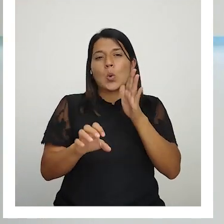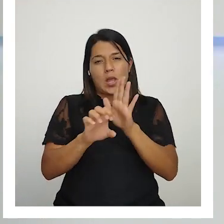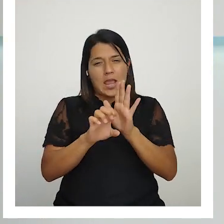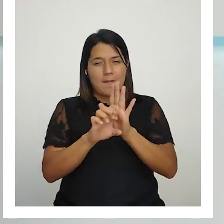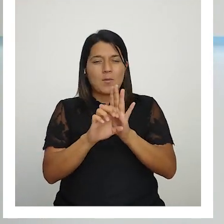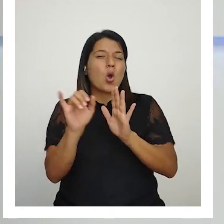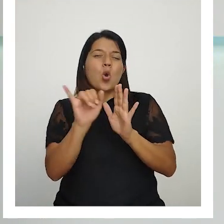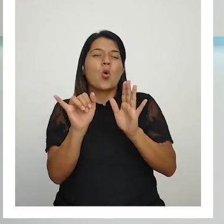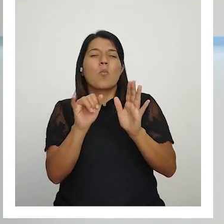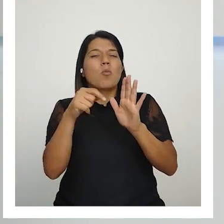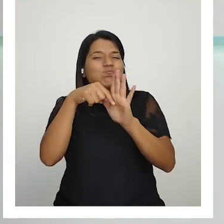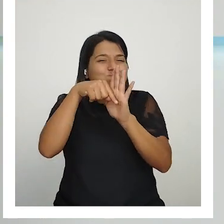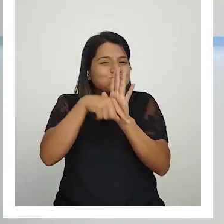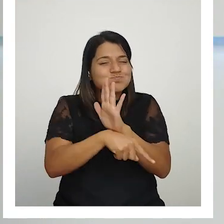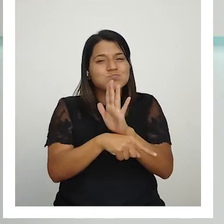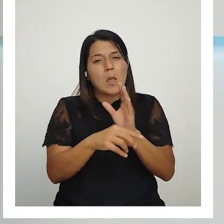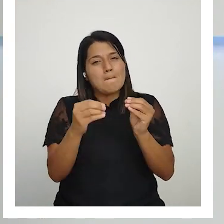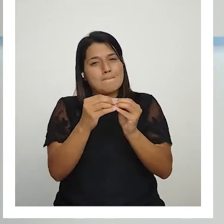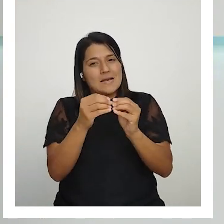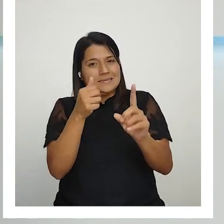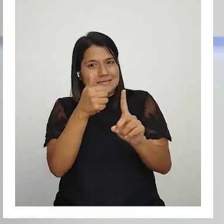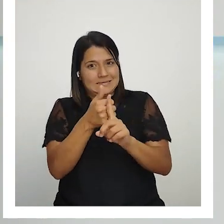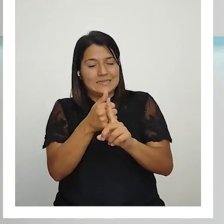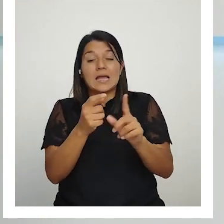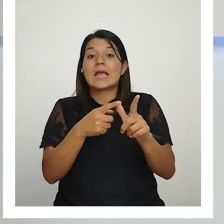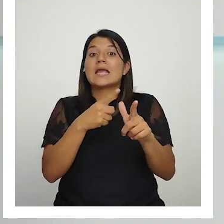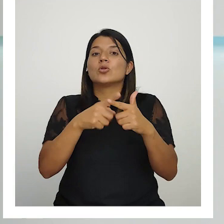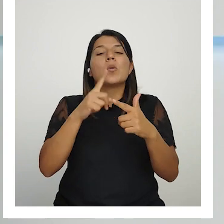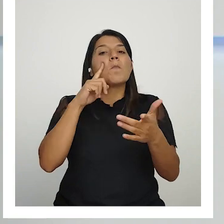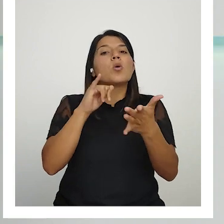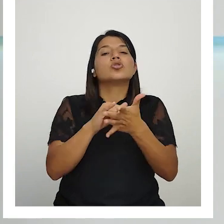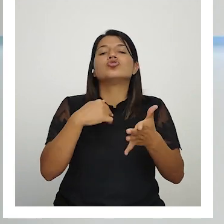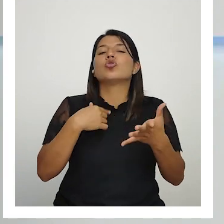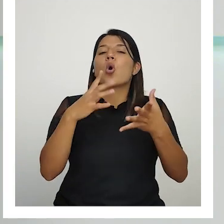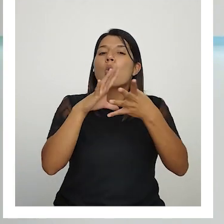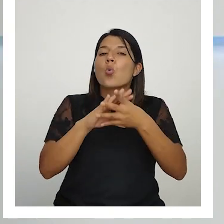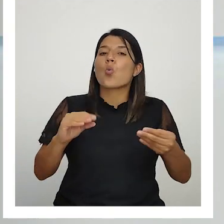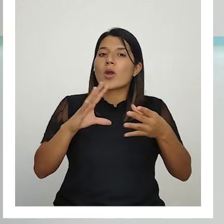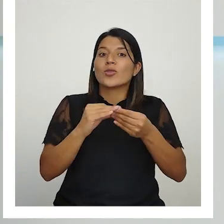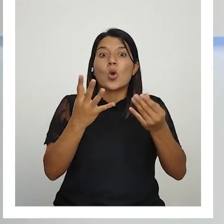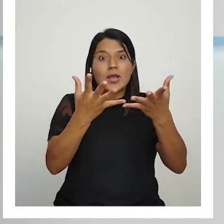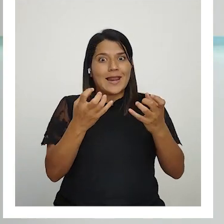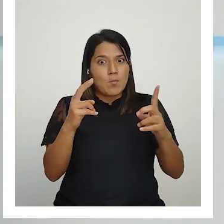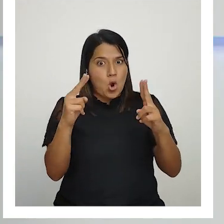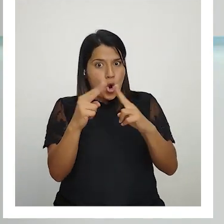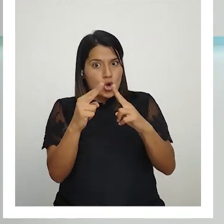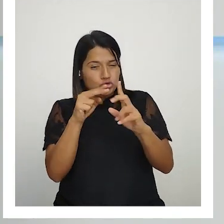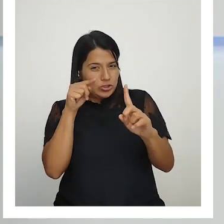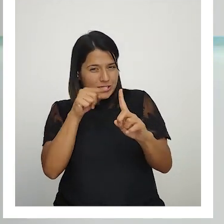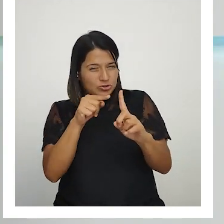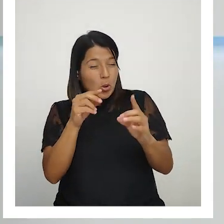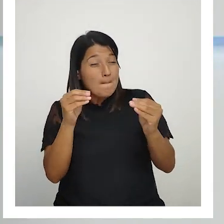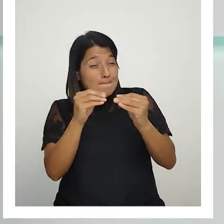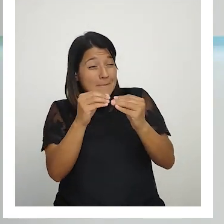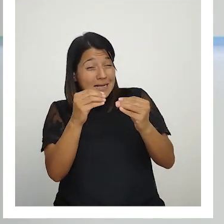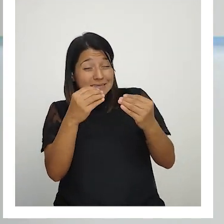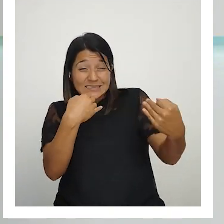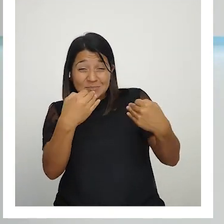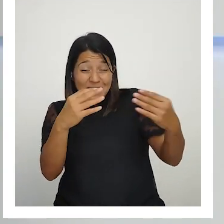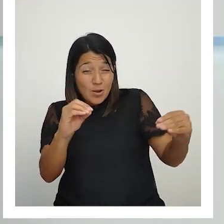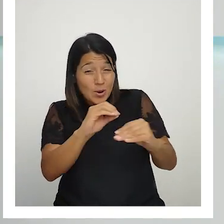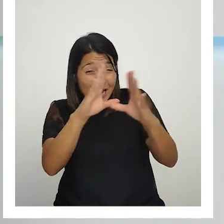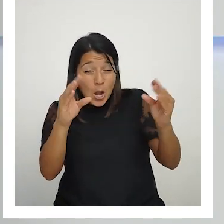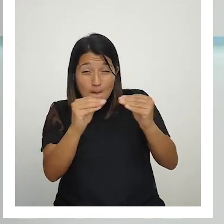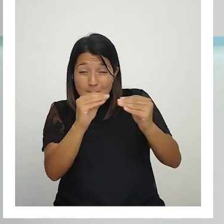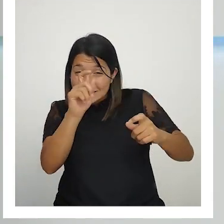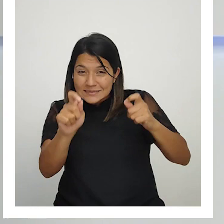que todo ahondar precisamente en ellos mismos. Por eso les comento que lo que queremos es llegar a conocerlos, y entre más claros y explícitos puedan ser en